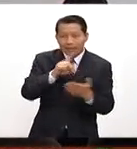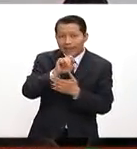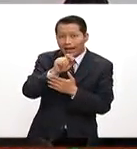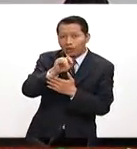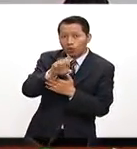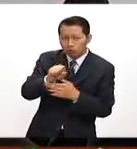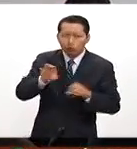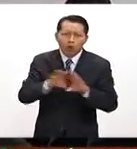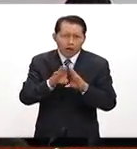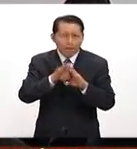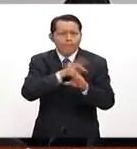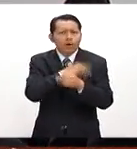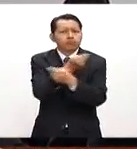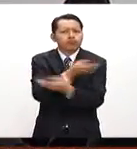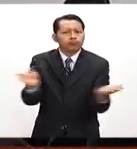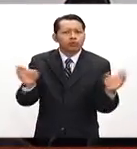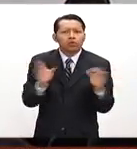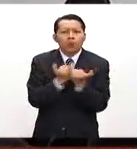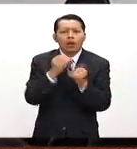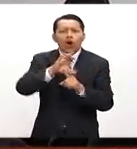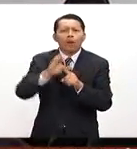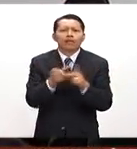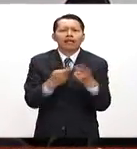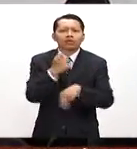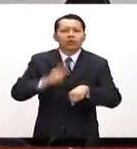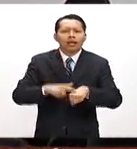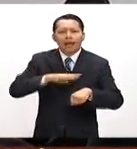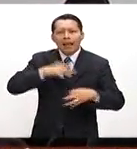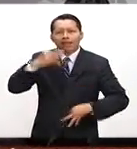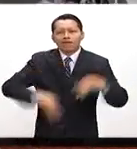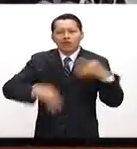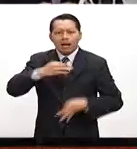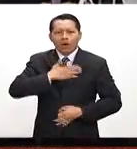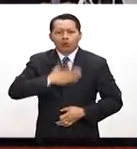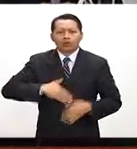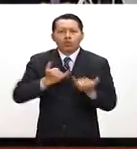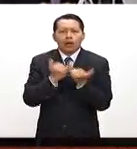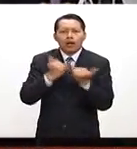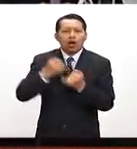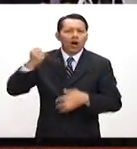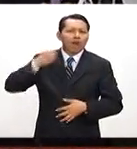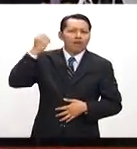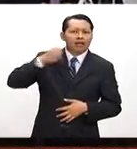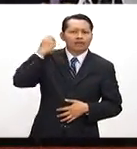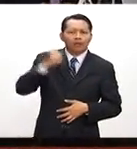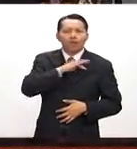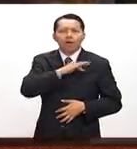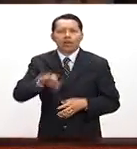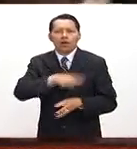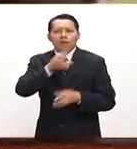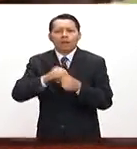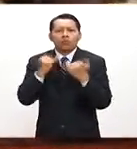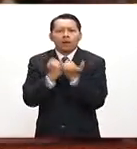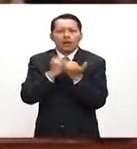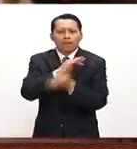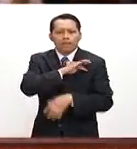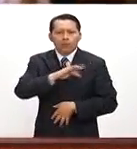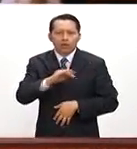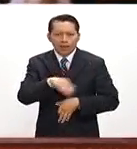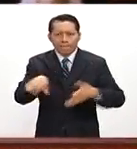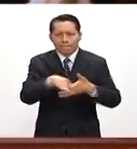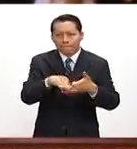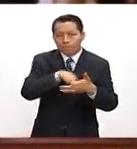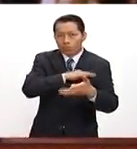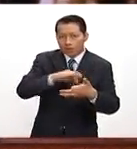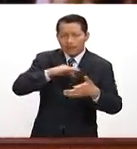serán compartidos con los integrantes de la Comisión Nacional de Tribunales de Justicia y de la Conferencia de Procuración de Justicia, para que a la brevedad los